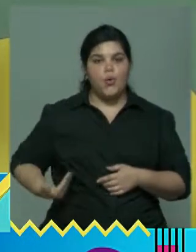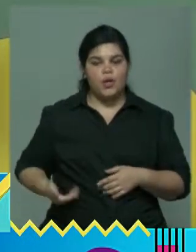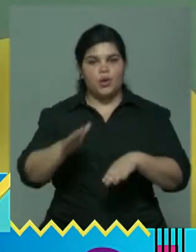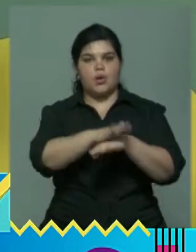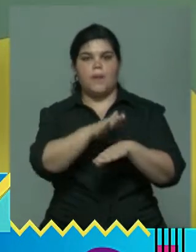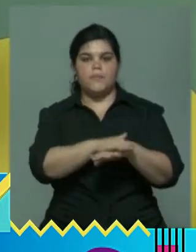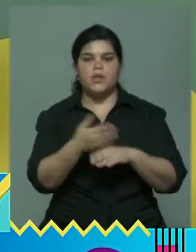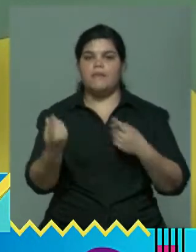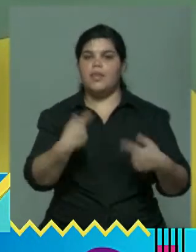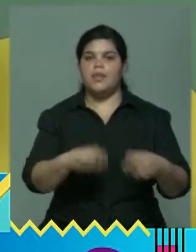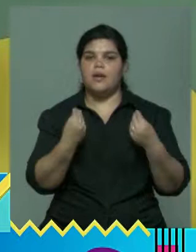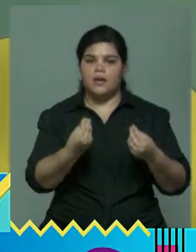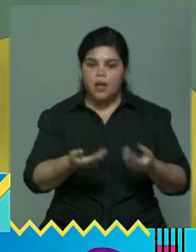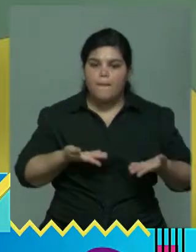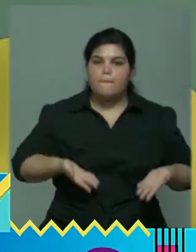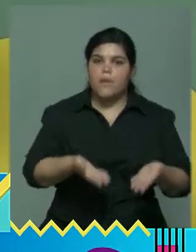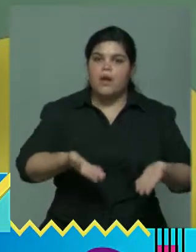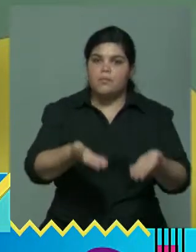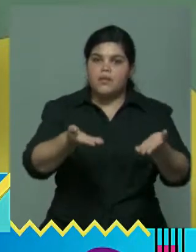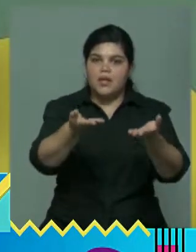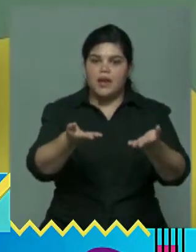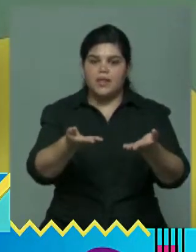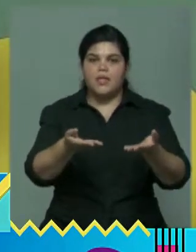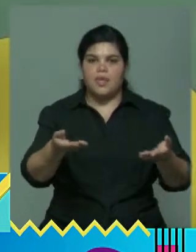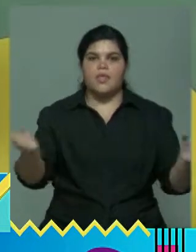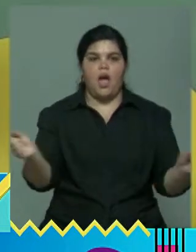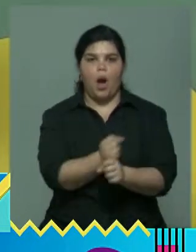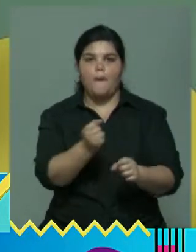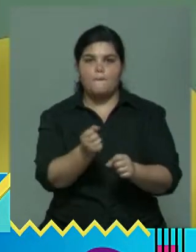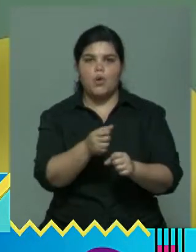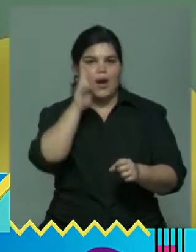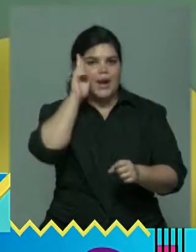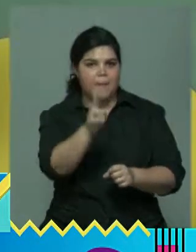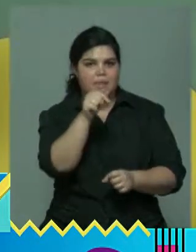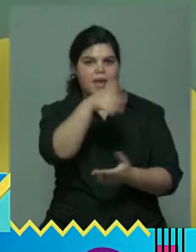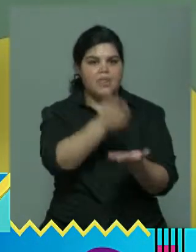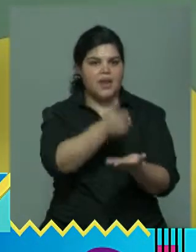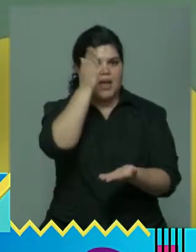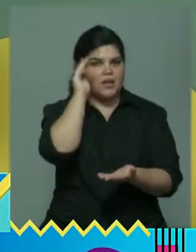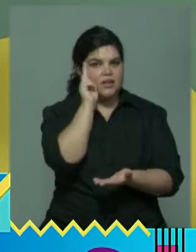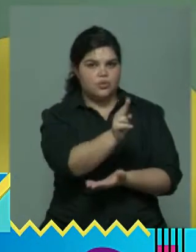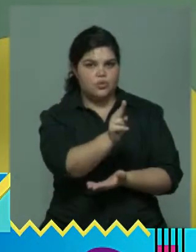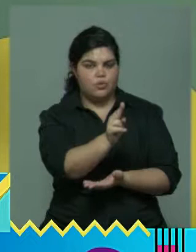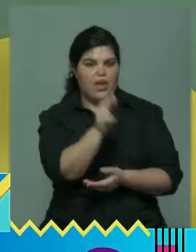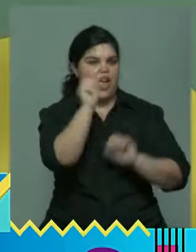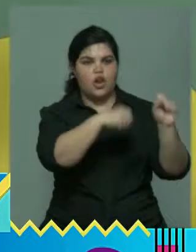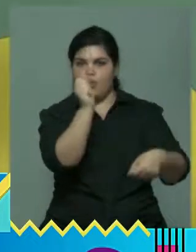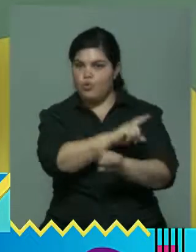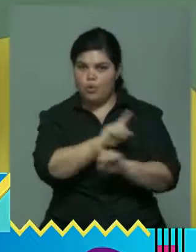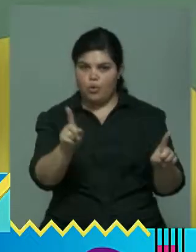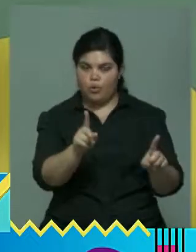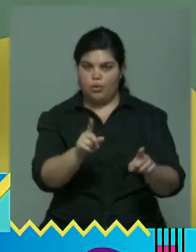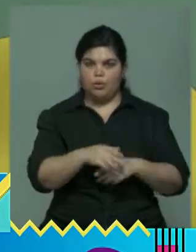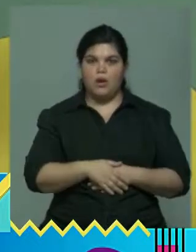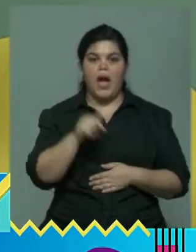de promotor, de garantizar, de habilitar, de no vulnerar. Desde ese lugar nosotros trabajamos, desde la asistencia social, a las personas